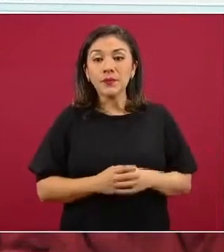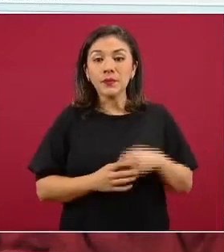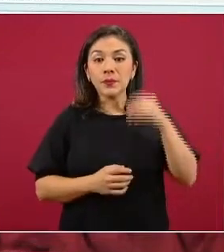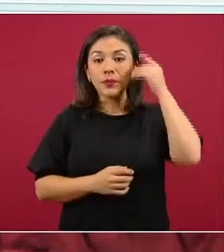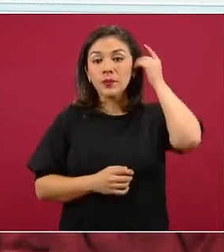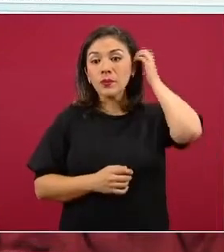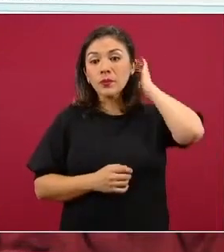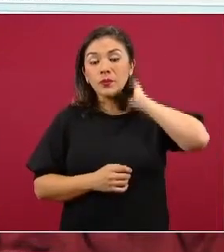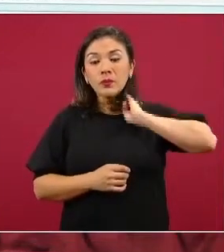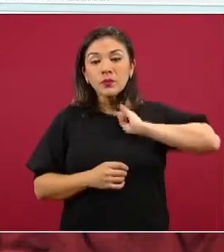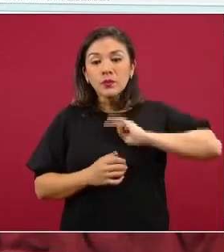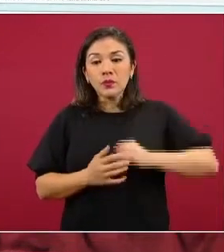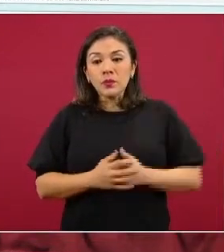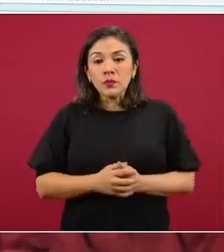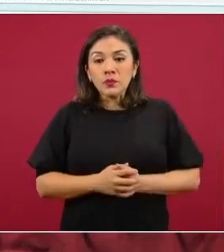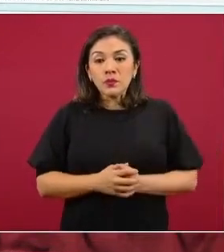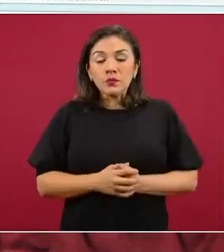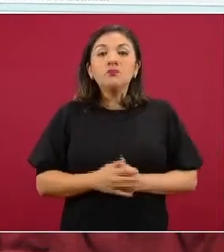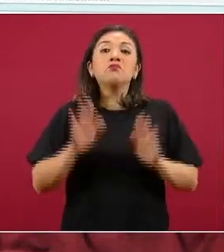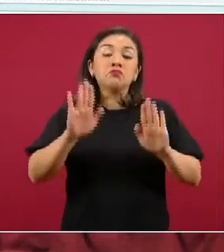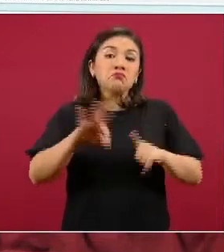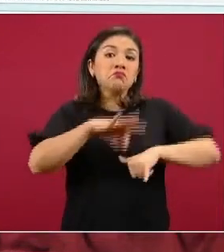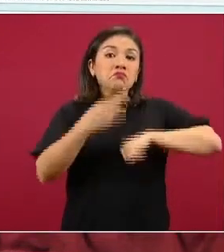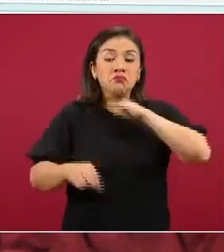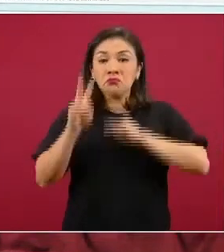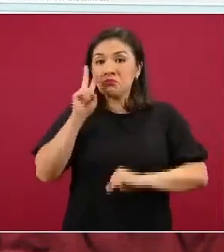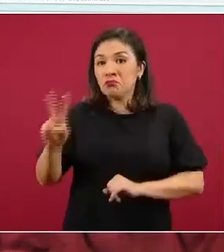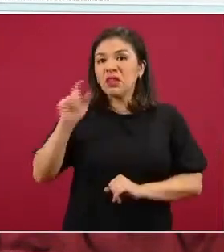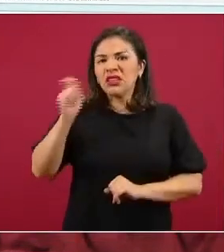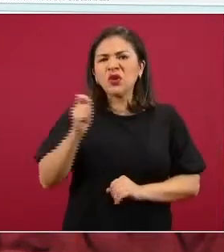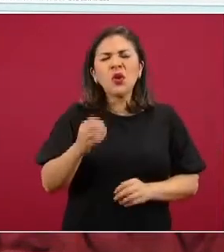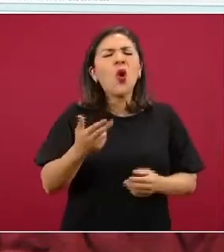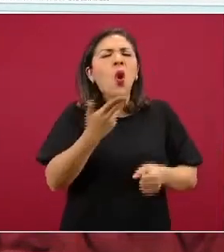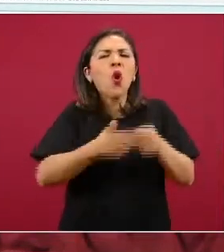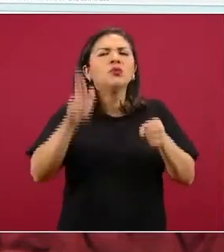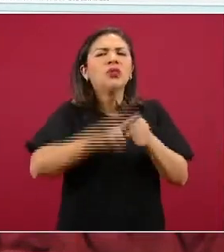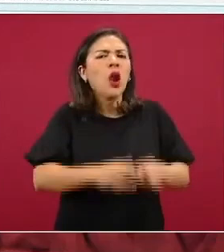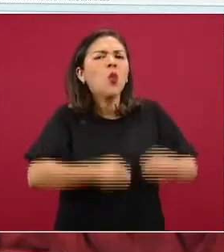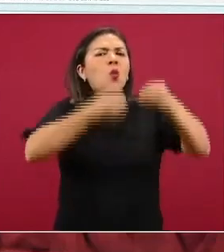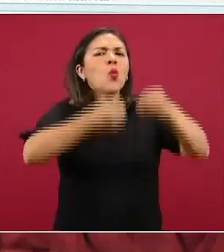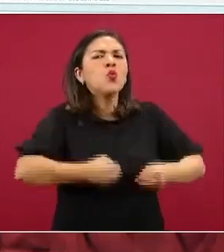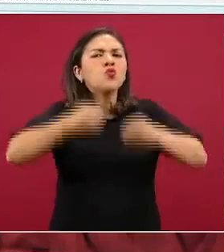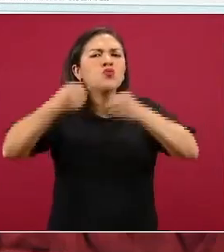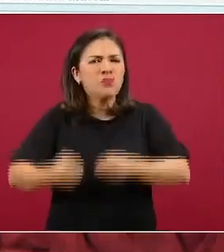favor. Y por último, la ocupación hospitalaria.